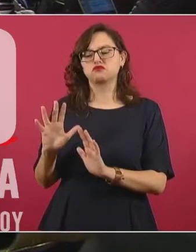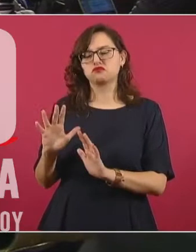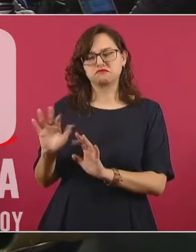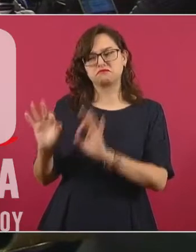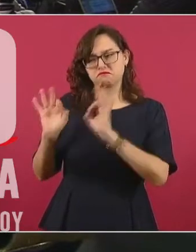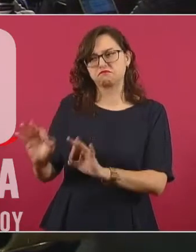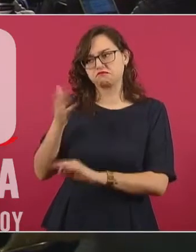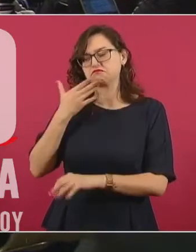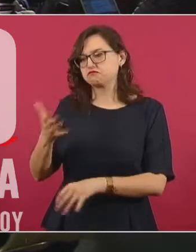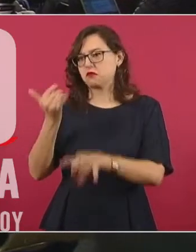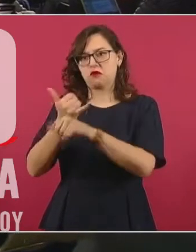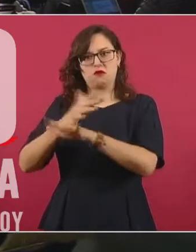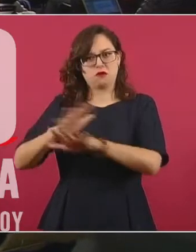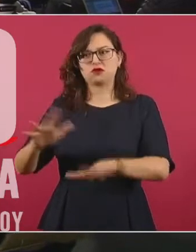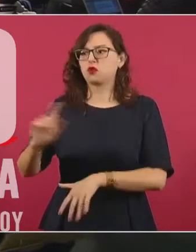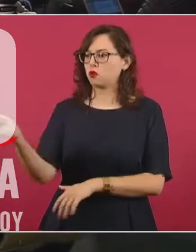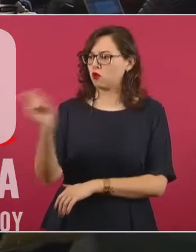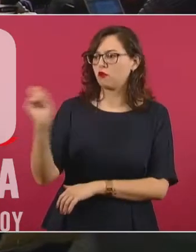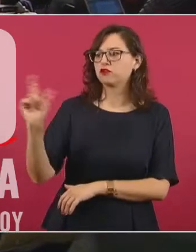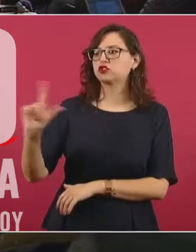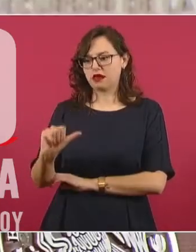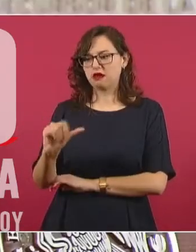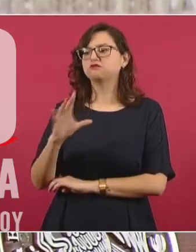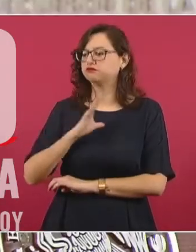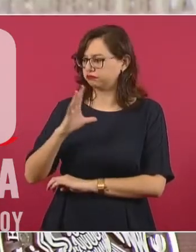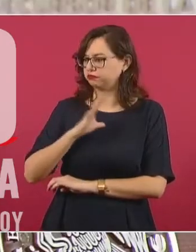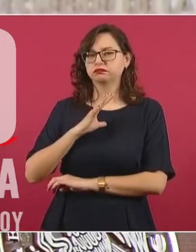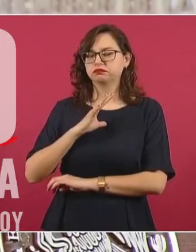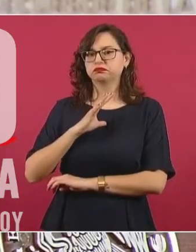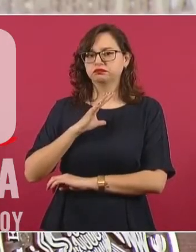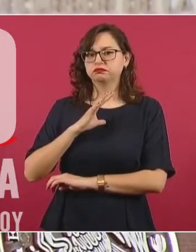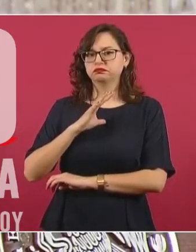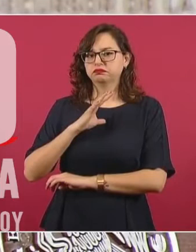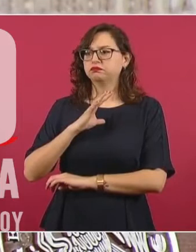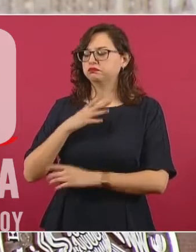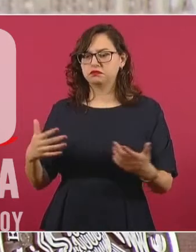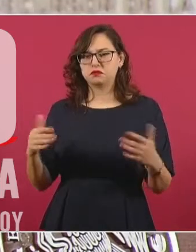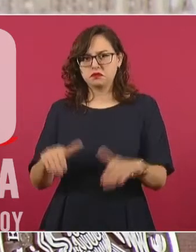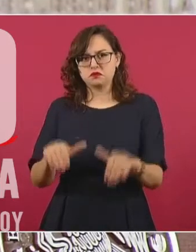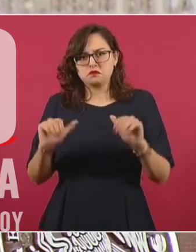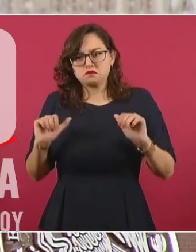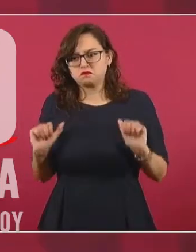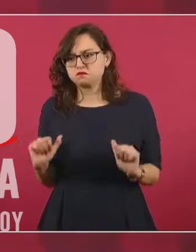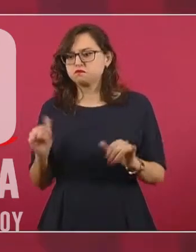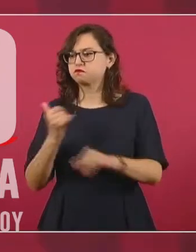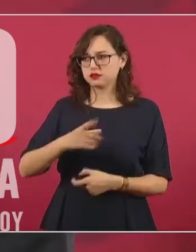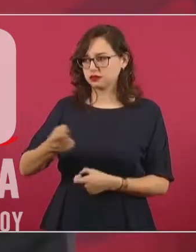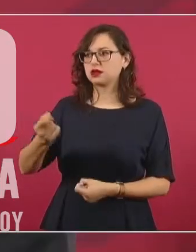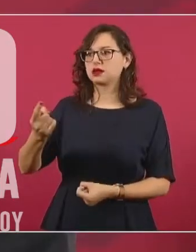hay profesionalismo, hay ética, hay objetividad,